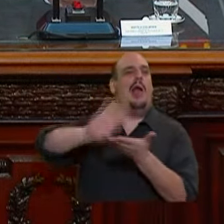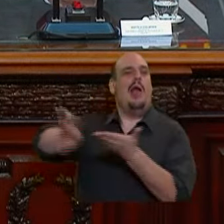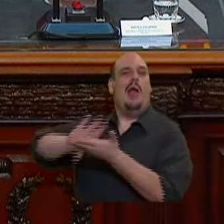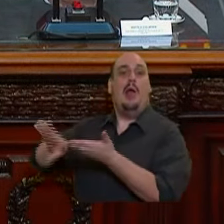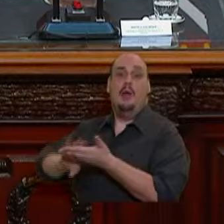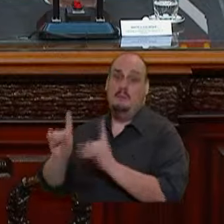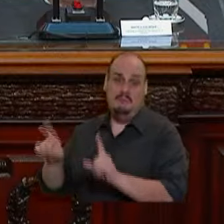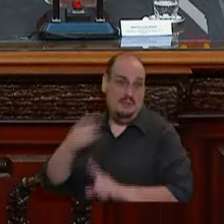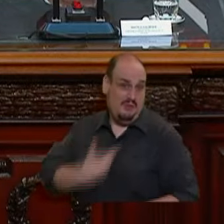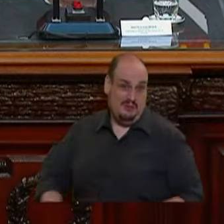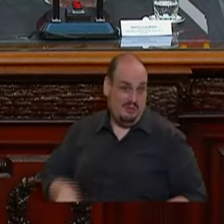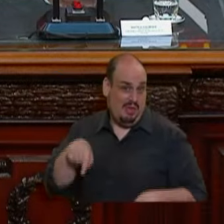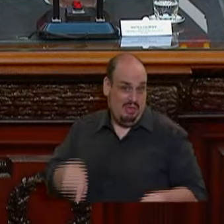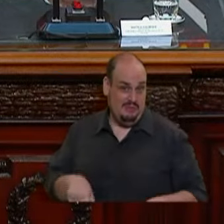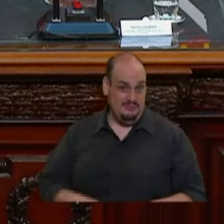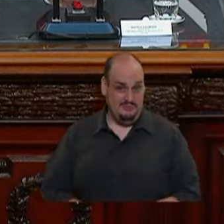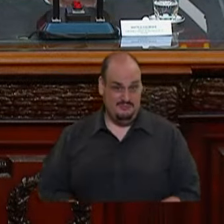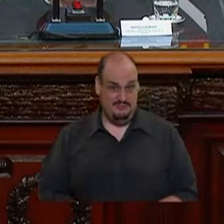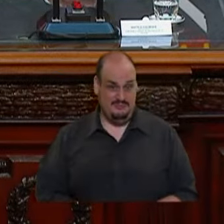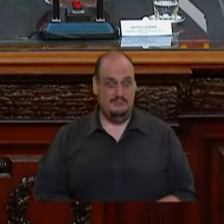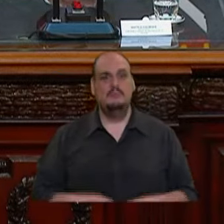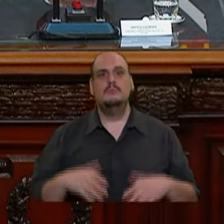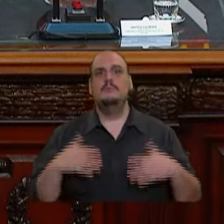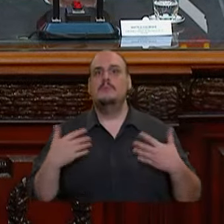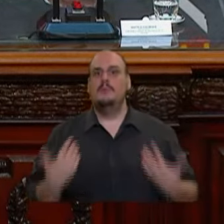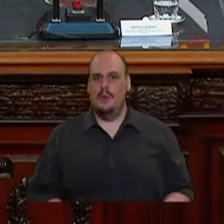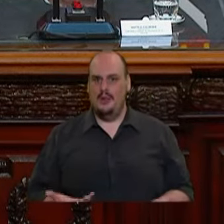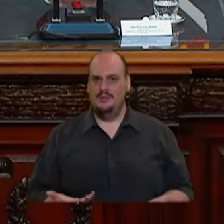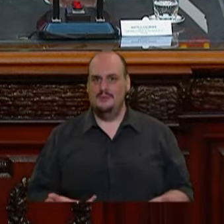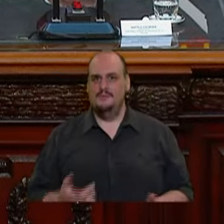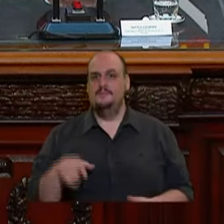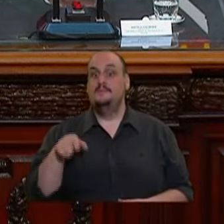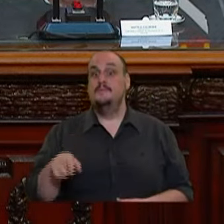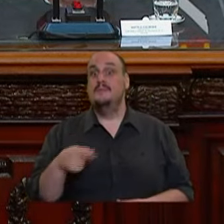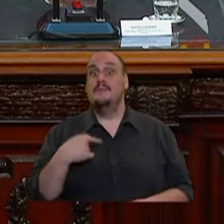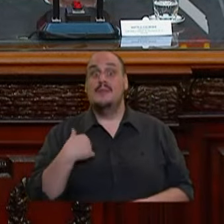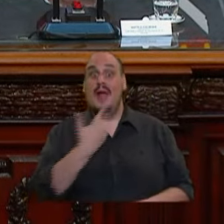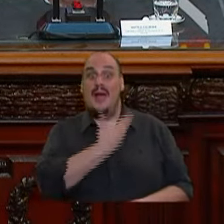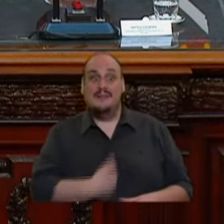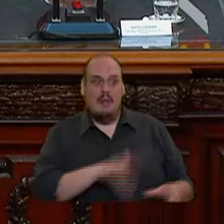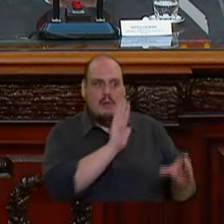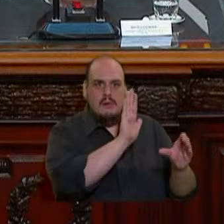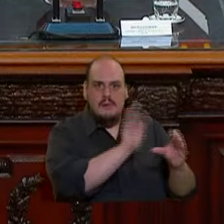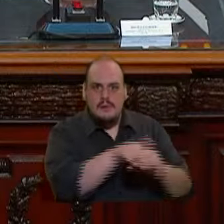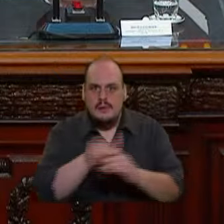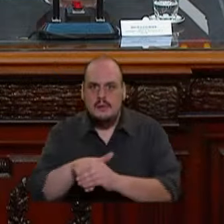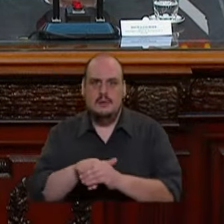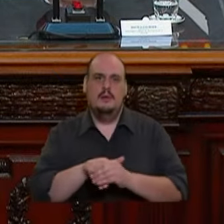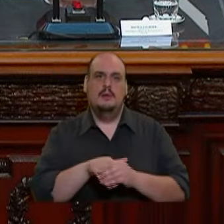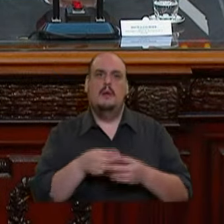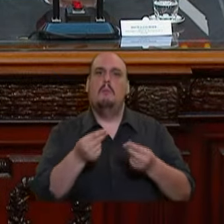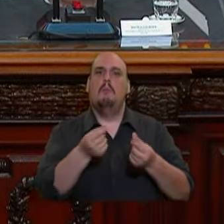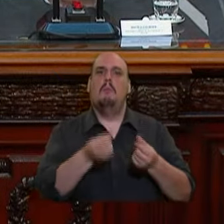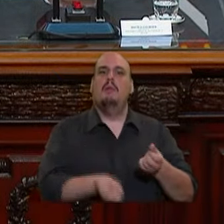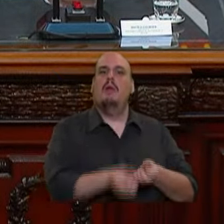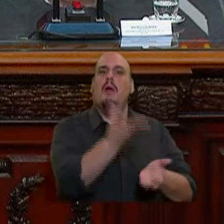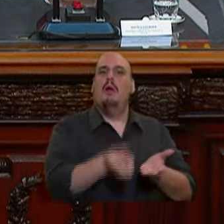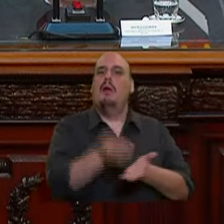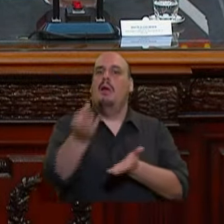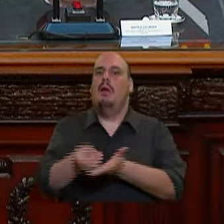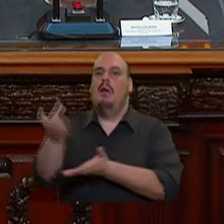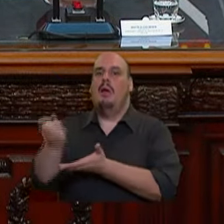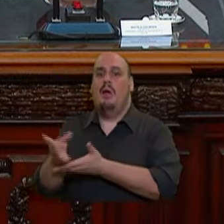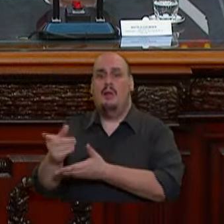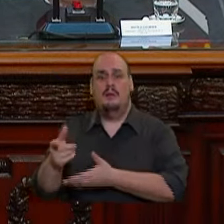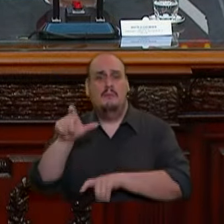lo que hace el Estado. Es por ello que a mayor Estado presente, mayor despilfarro y menor bienestar para los argentinos